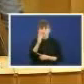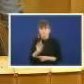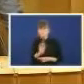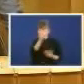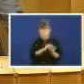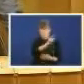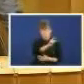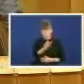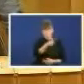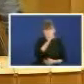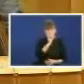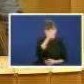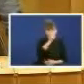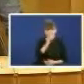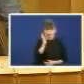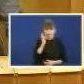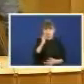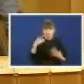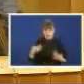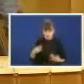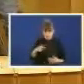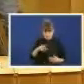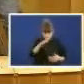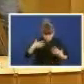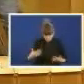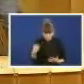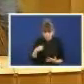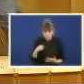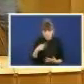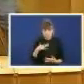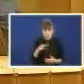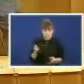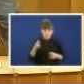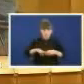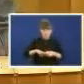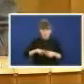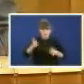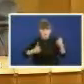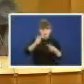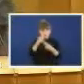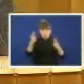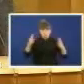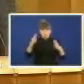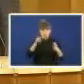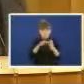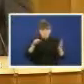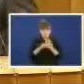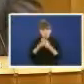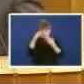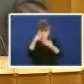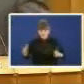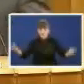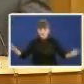asisten en tempo real e en directo a un concurso público transparente aberto e